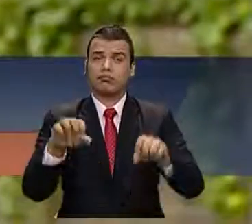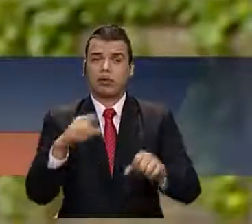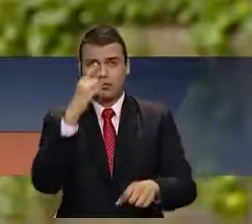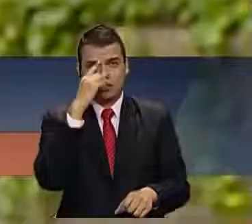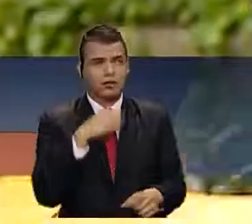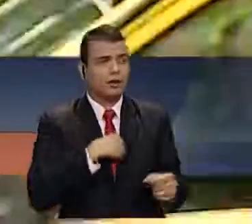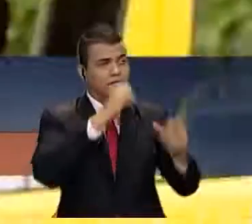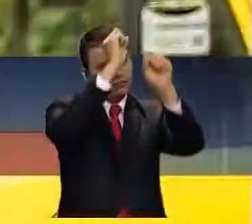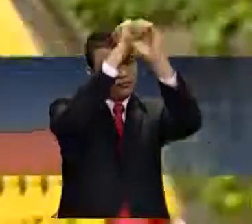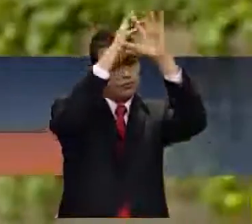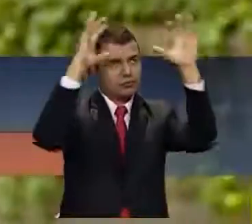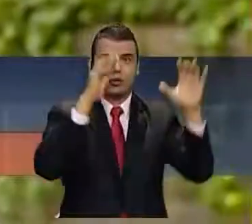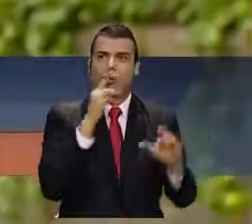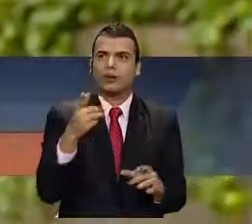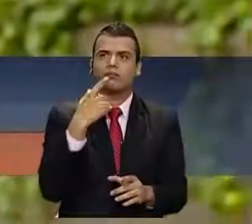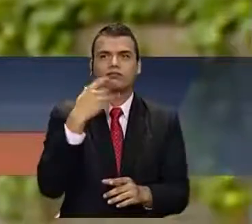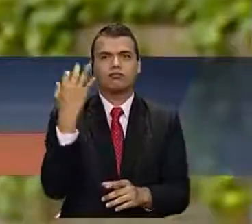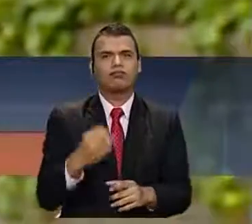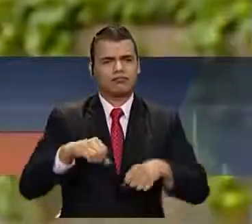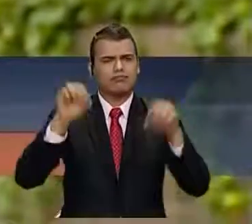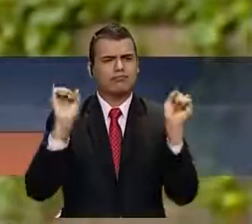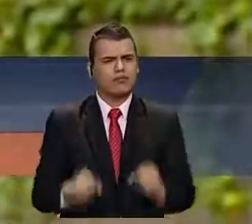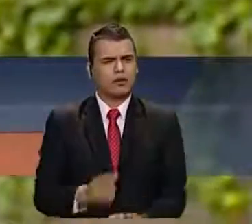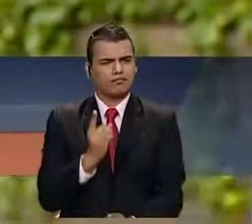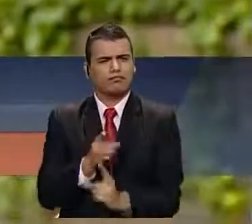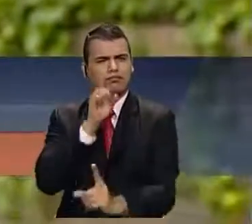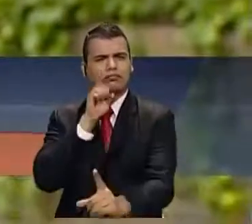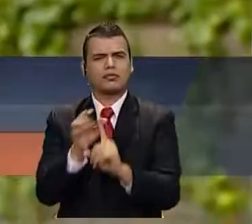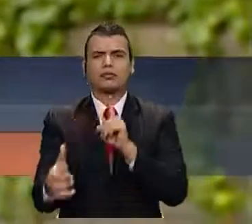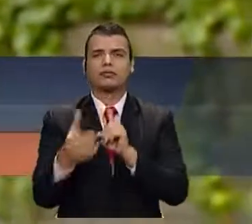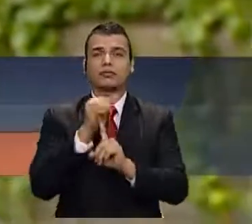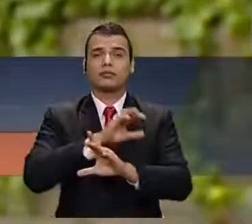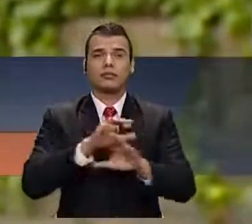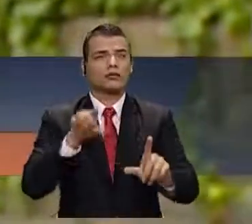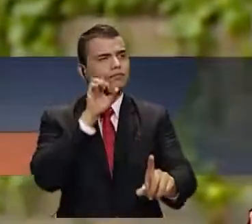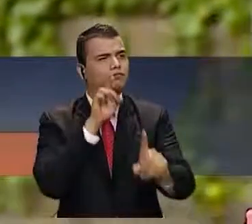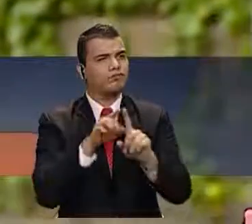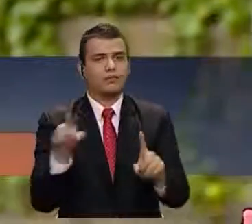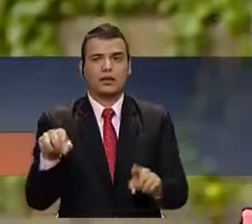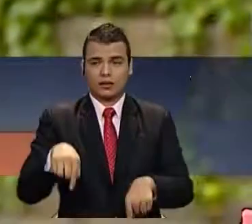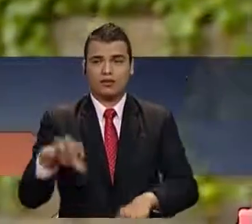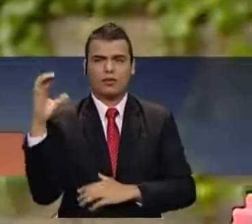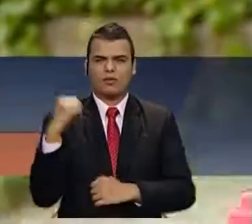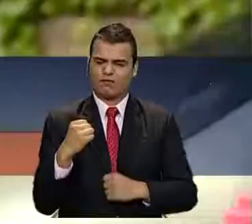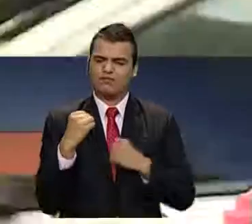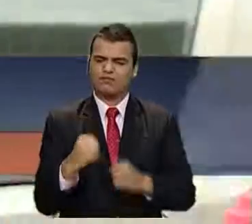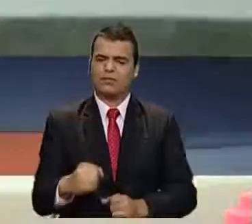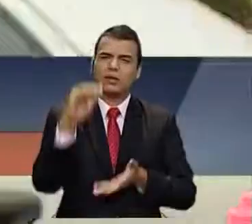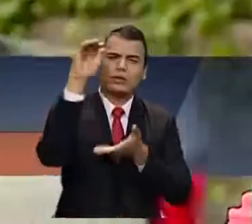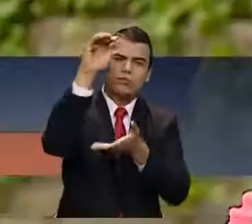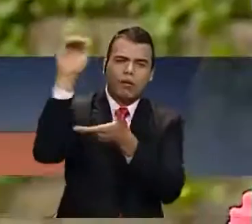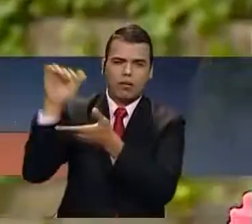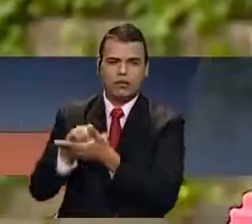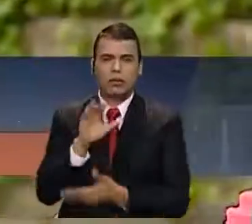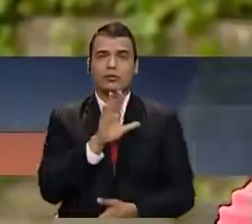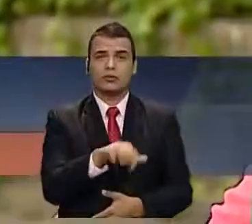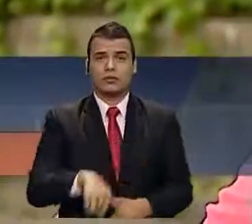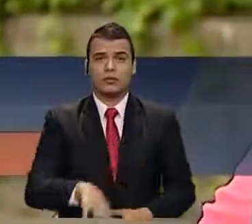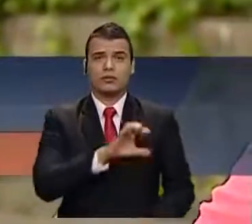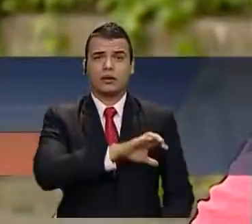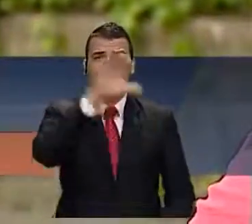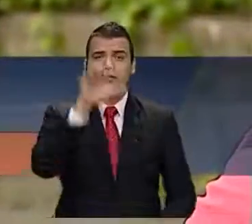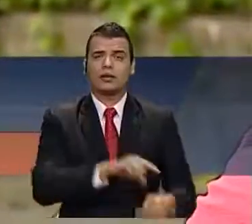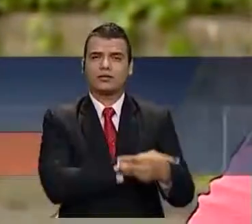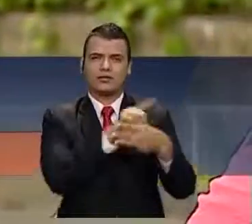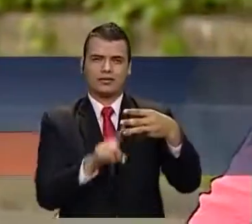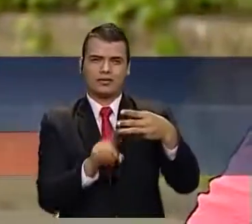empresas vallecaucanas afiancen su posición exportadora en la Alianza del Pacífico. La Alianza del Pacífico,